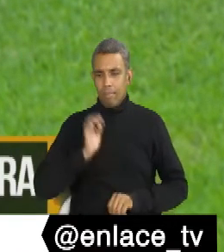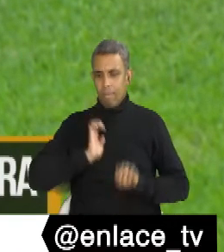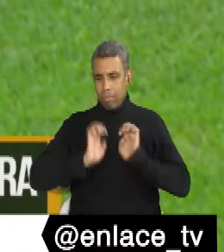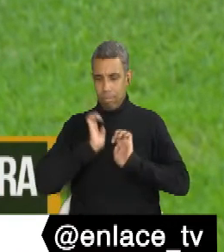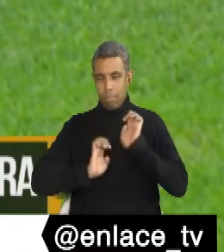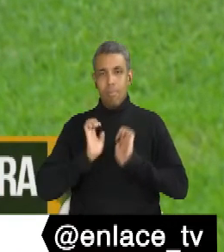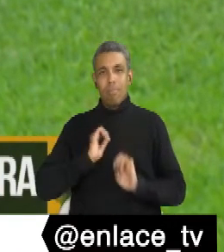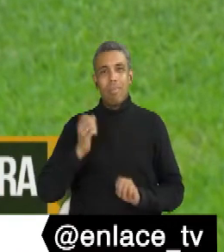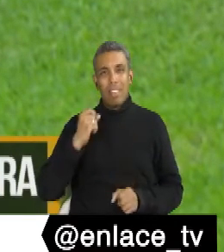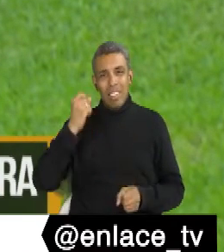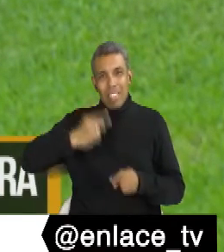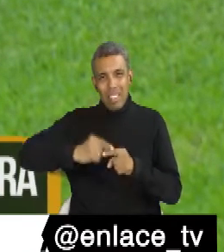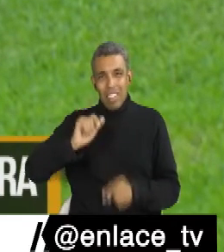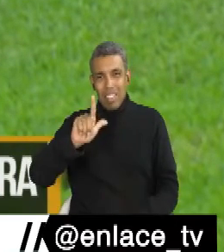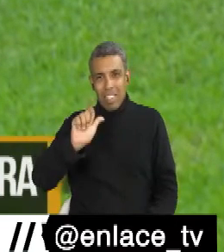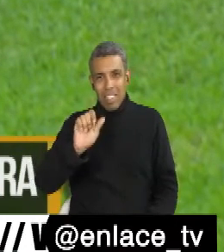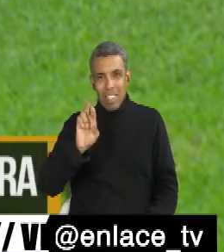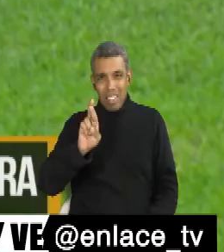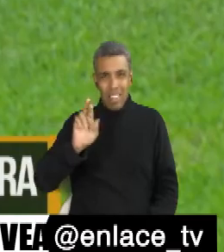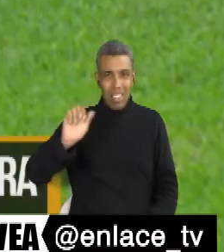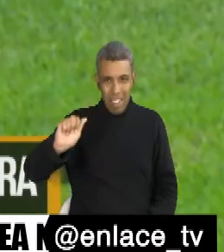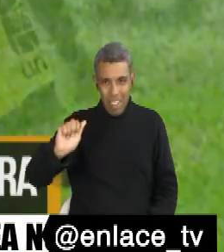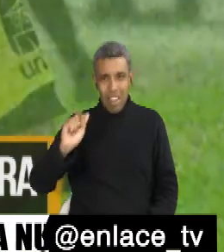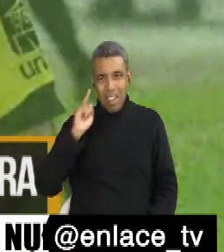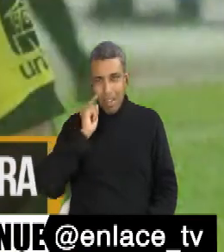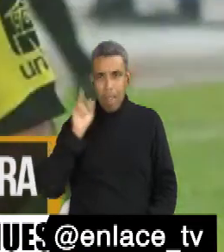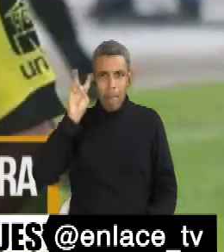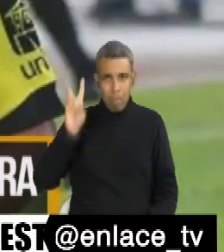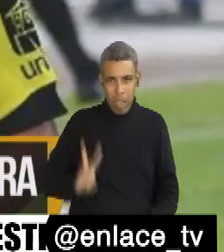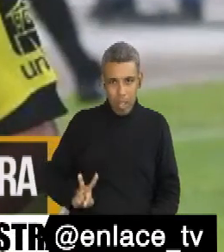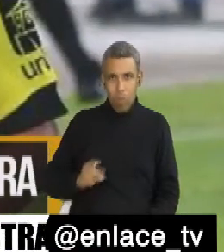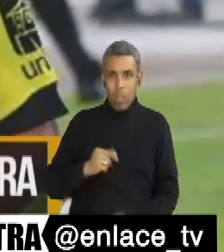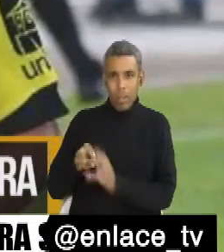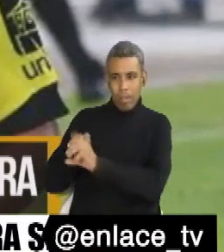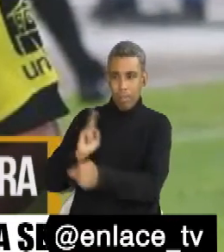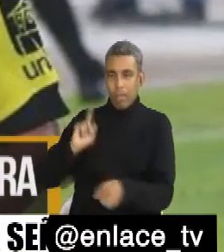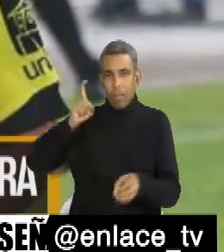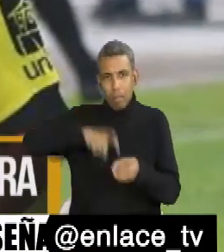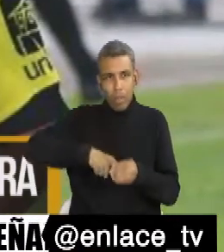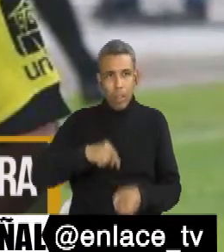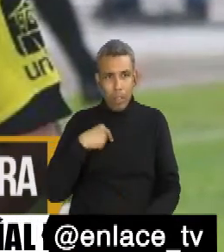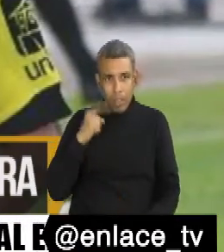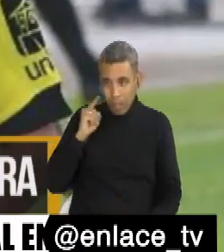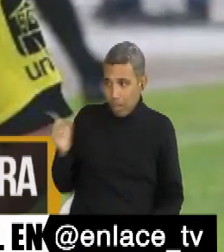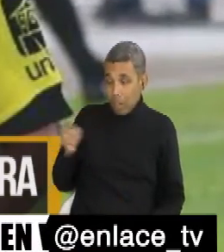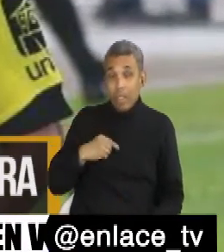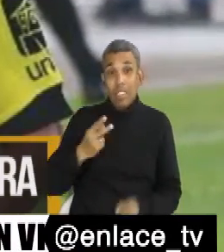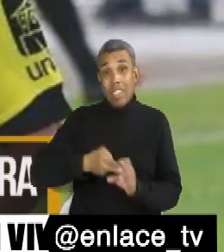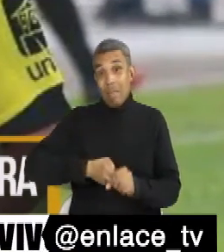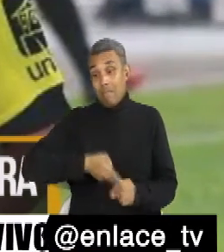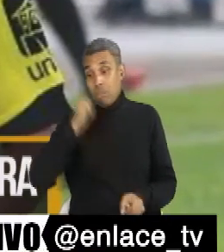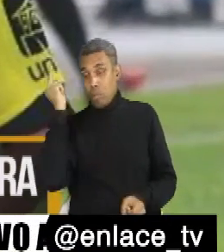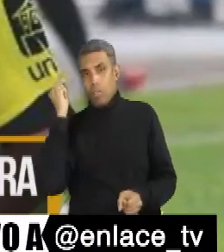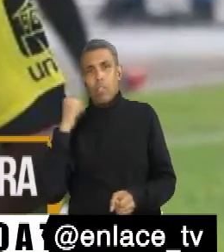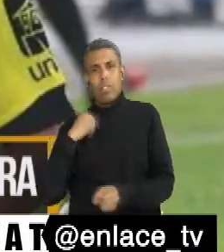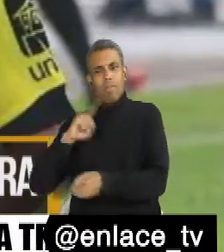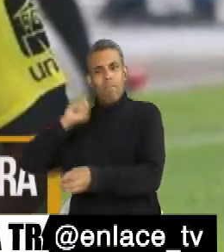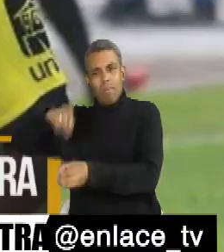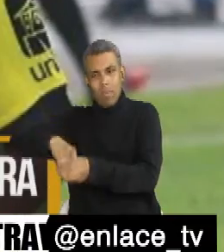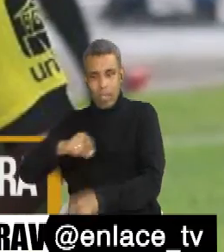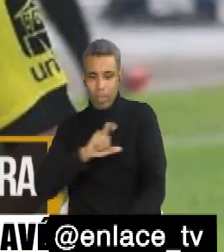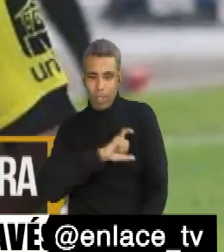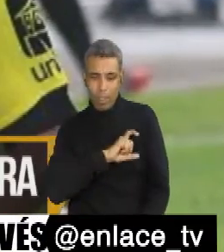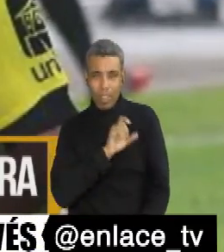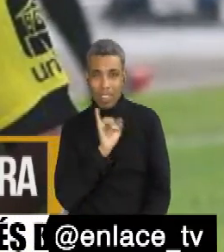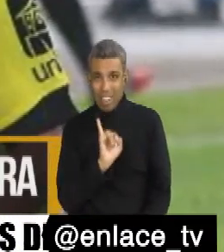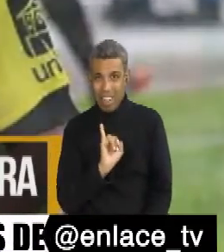el Deportivo Lara de la primera división del fútbol de Venezuela. Por otra parte, Alex Castro deja la Alianza para unirse al Deportivo Cali. Este mismo